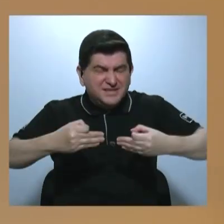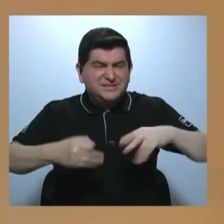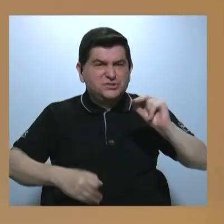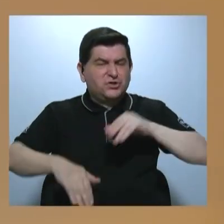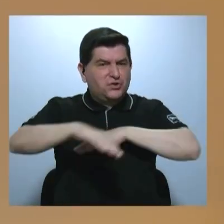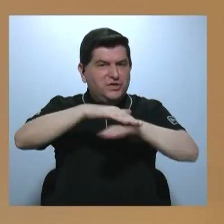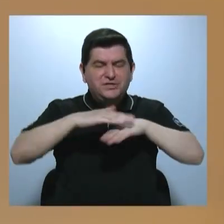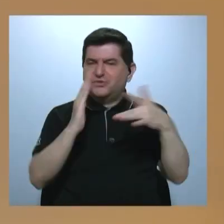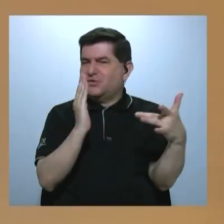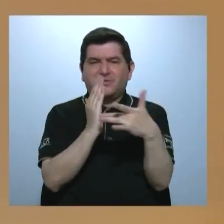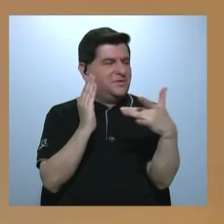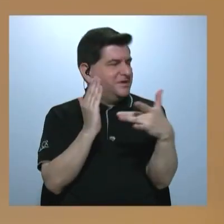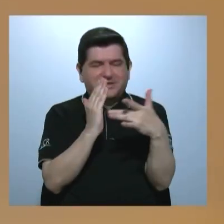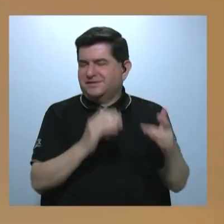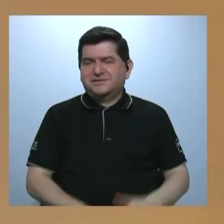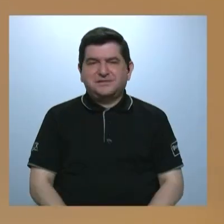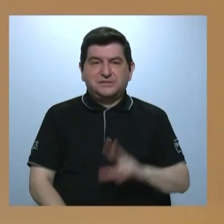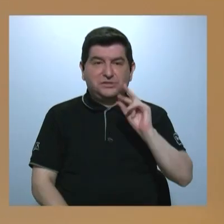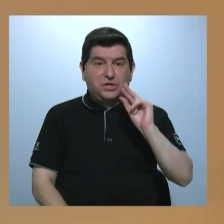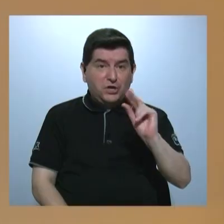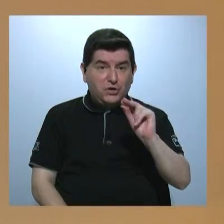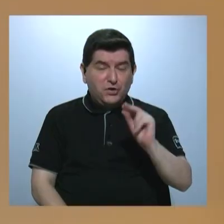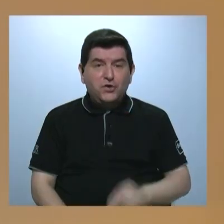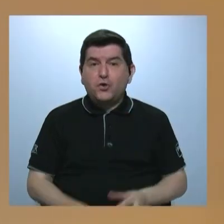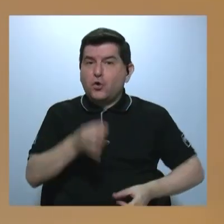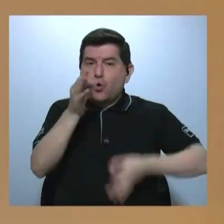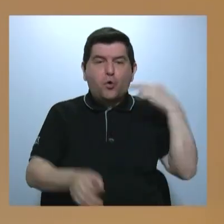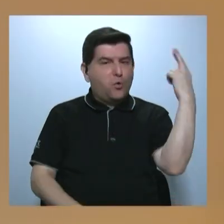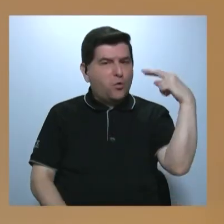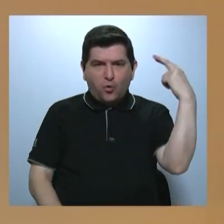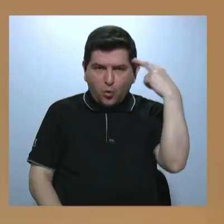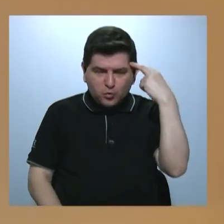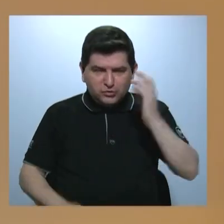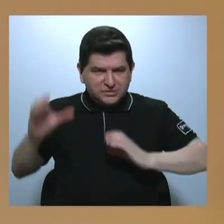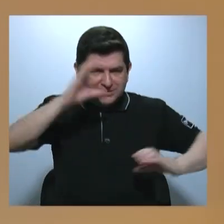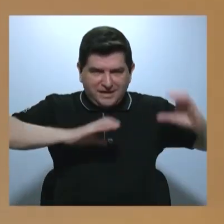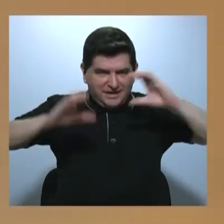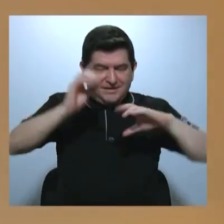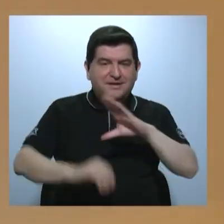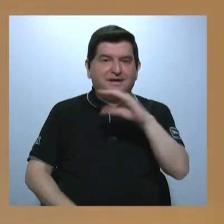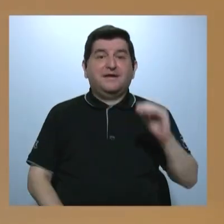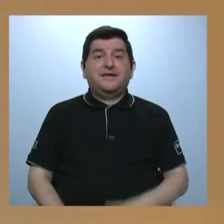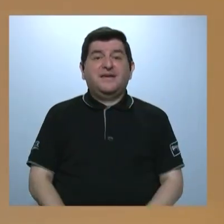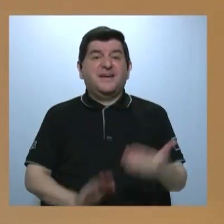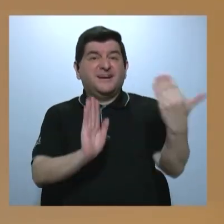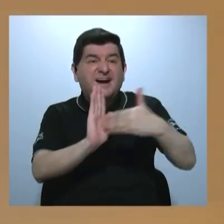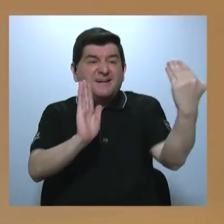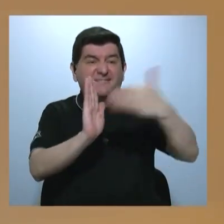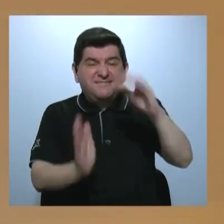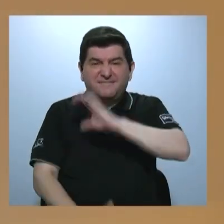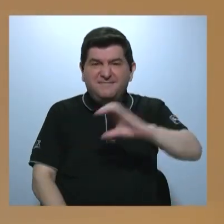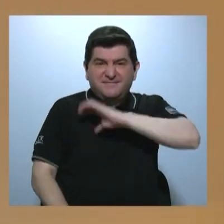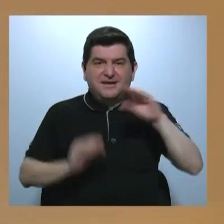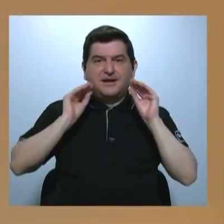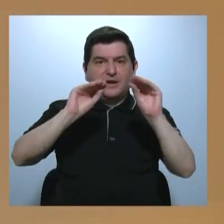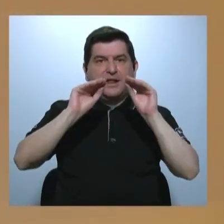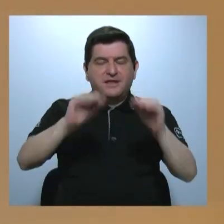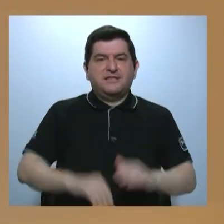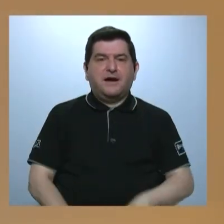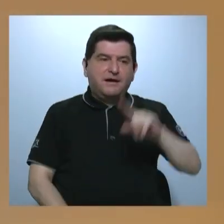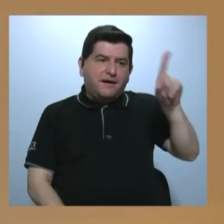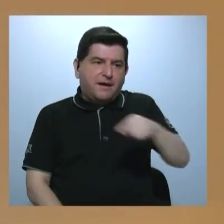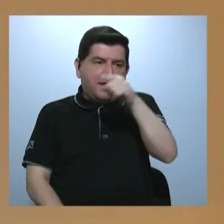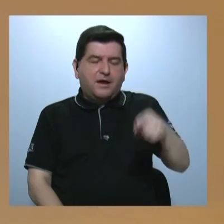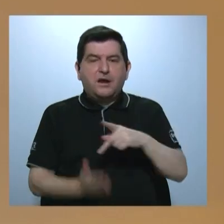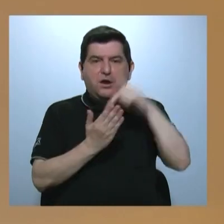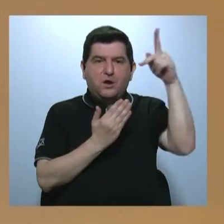en evidencia técnica, que no tuvieron un sustento y una justificación científica y que van a dar al traste con la calidad de la educación. Me refiero a la eliminación